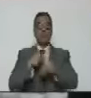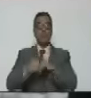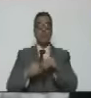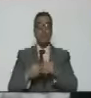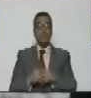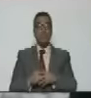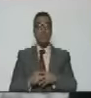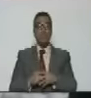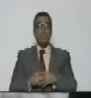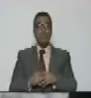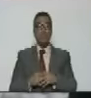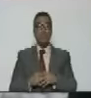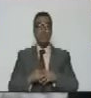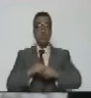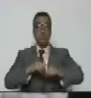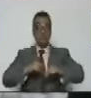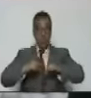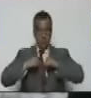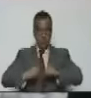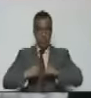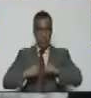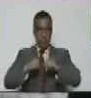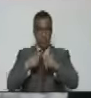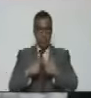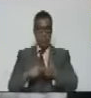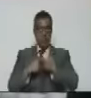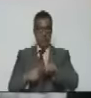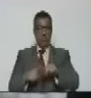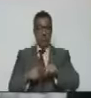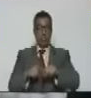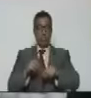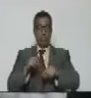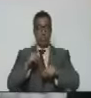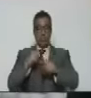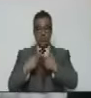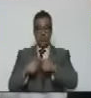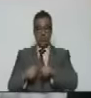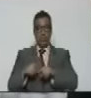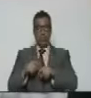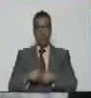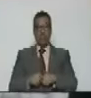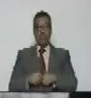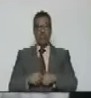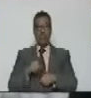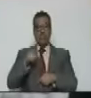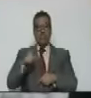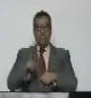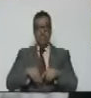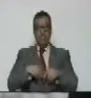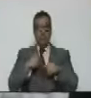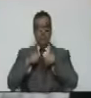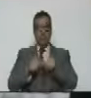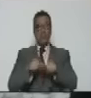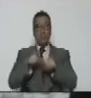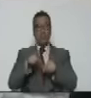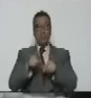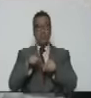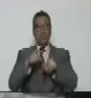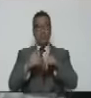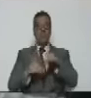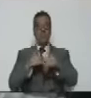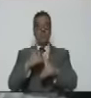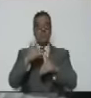generado fortalezas extraordinarias para mantener un